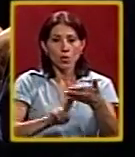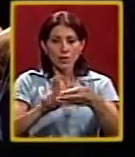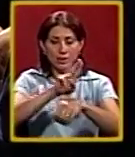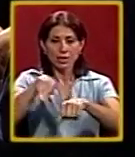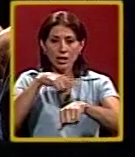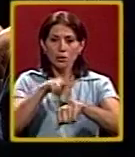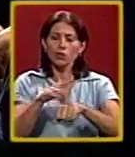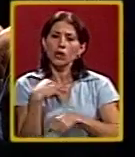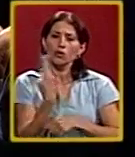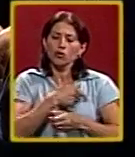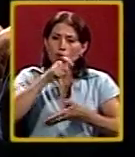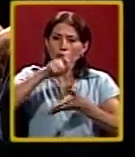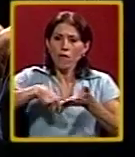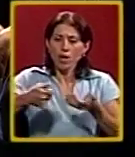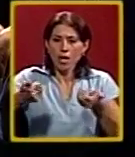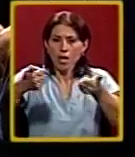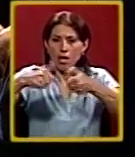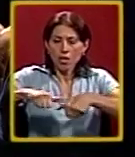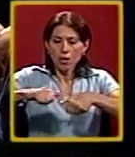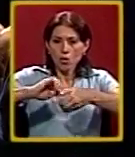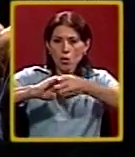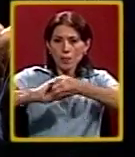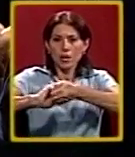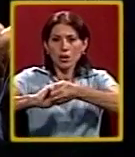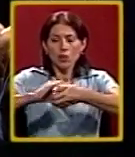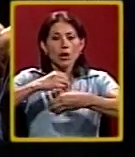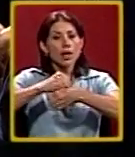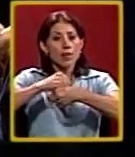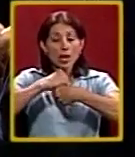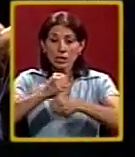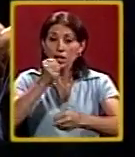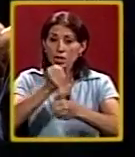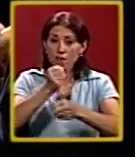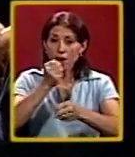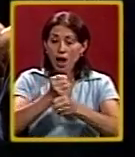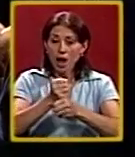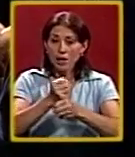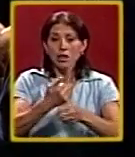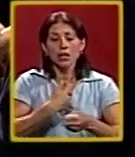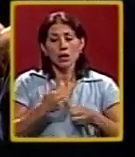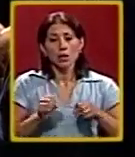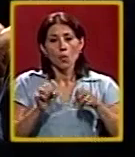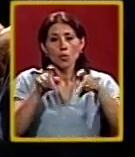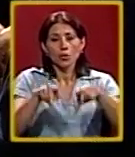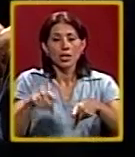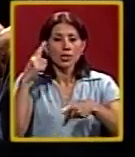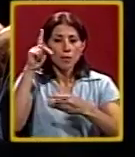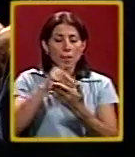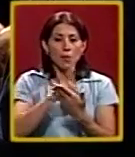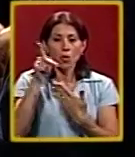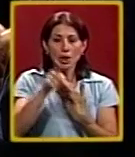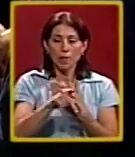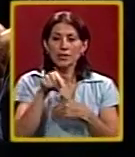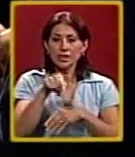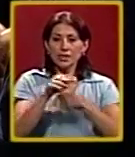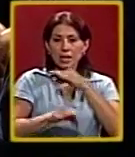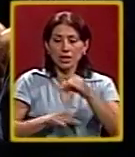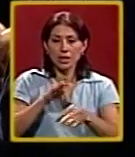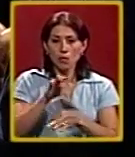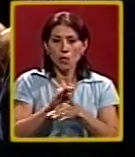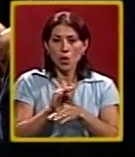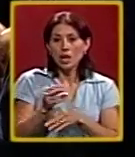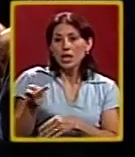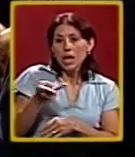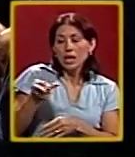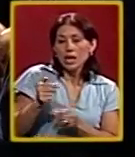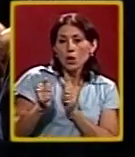también de firmar un convenio que nos va a hacer también trabajar y dar espacios a programas de este tipo y a elaborarlos juntos,